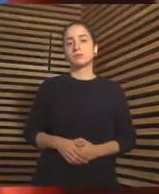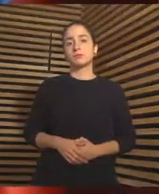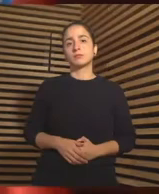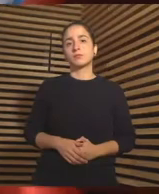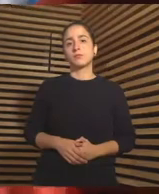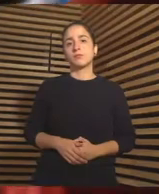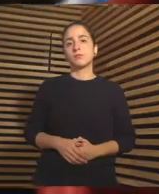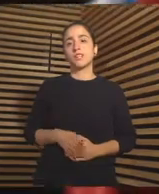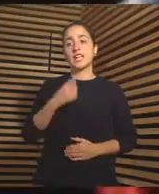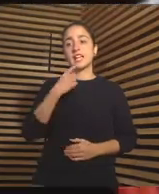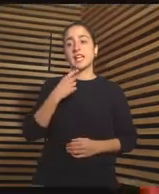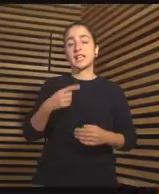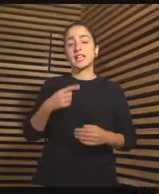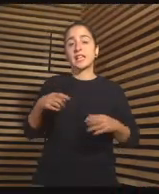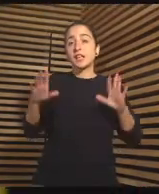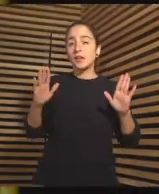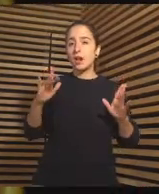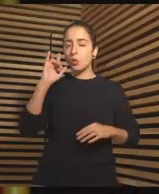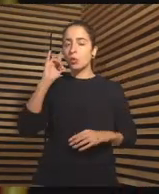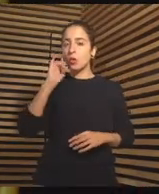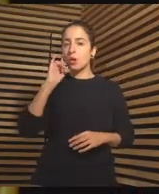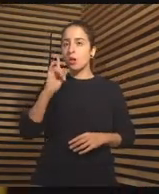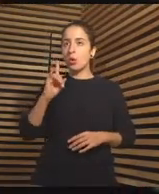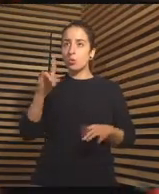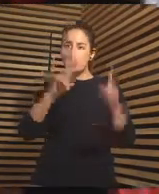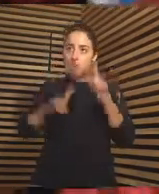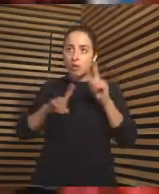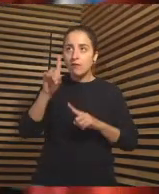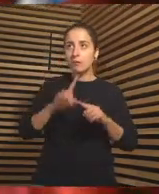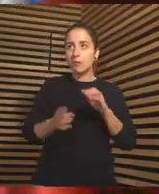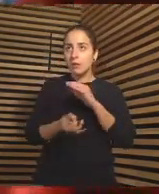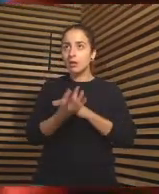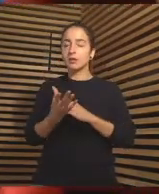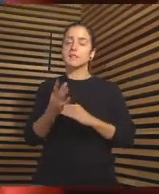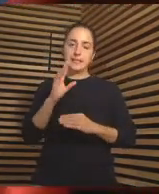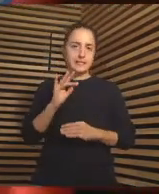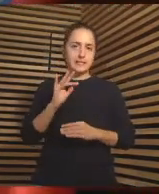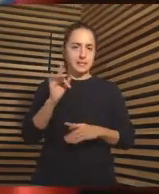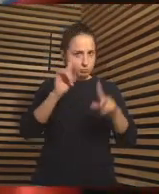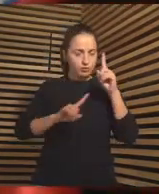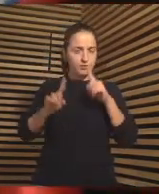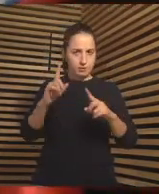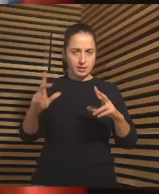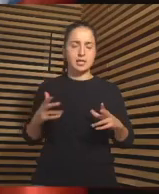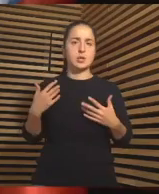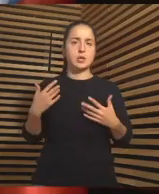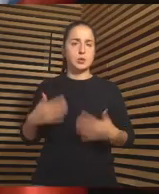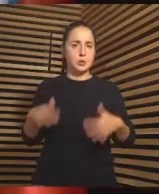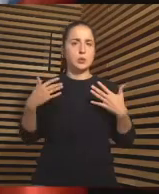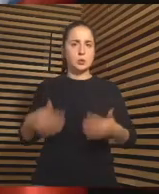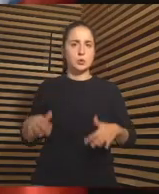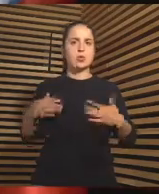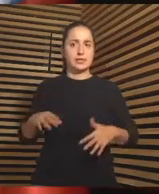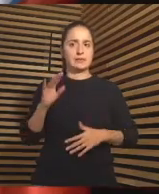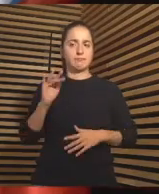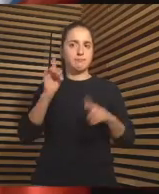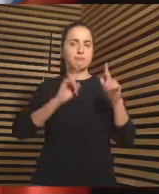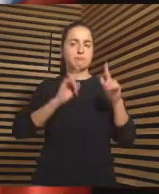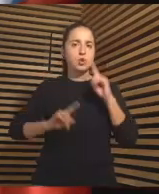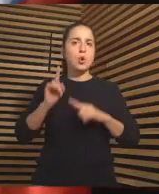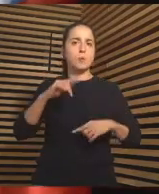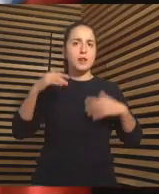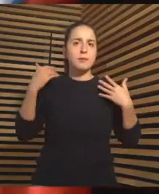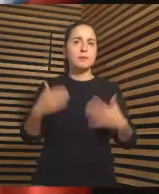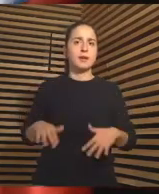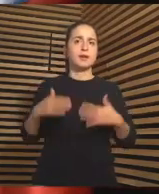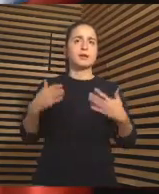que el ruido es un problema. Es un problemón. No un problema, un problemón. Un problemón